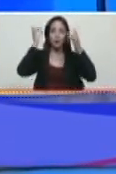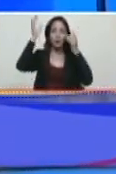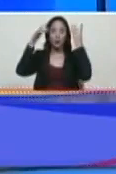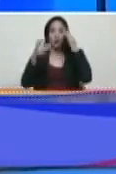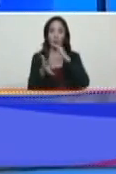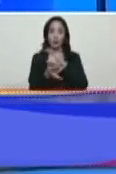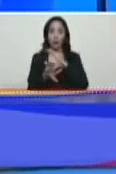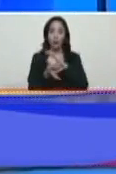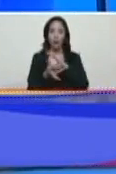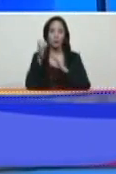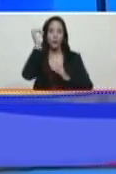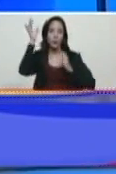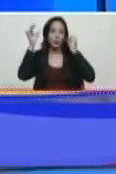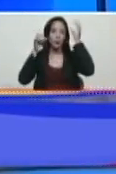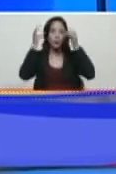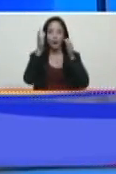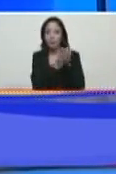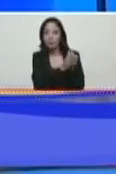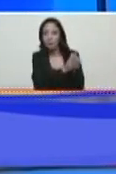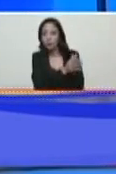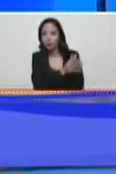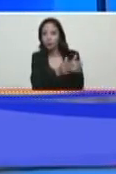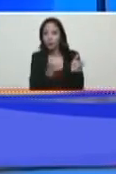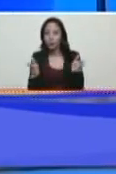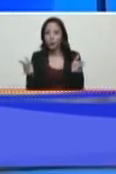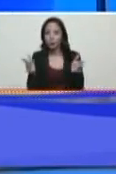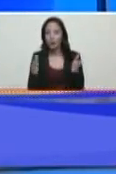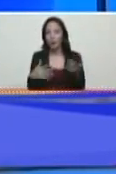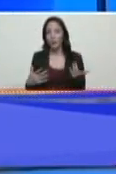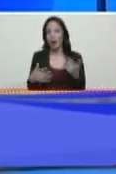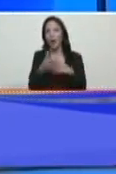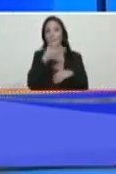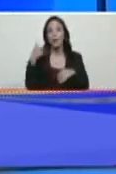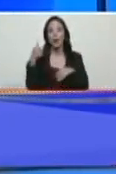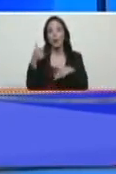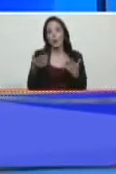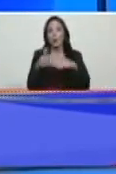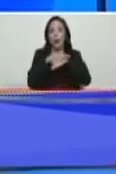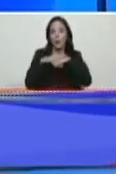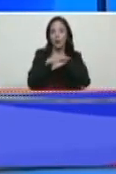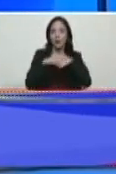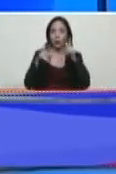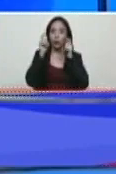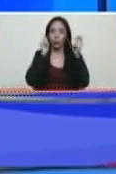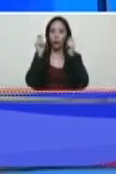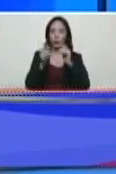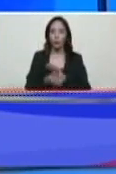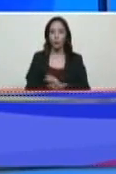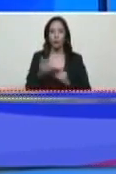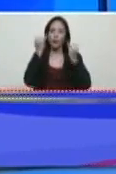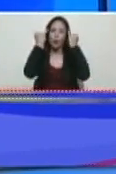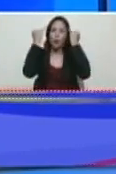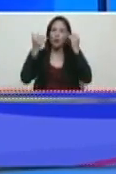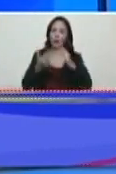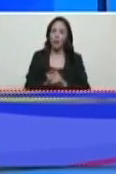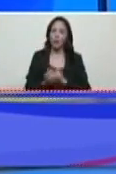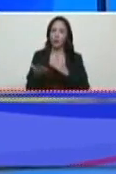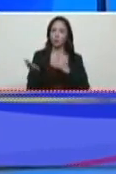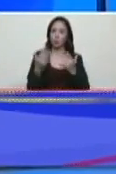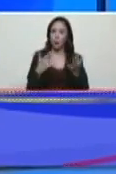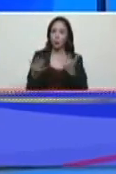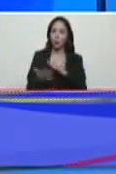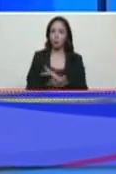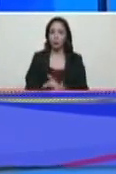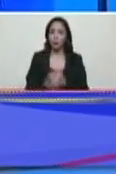tecnología a partir de o para el Ministerio de Turismo. Ahí entonces tuvimos esa iniciativa del Hackathon